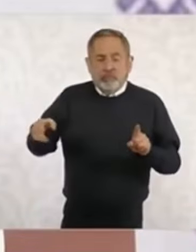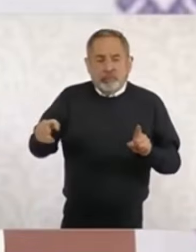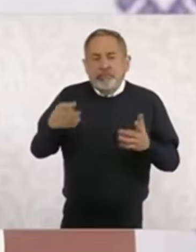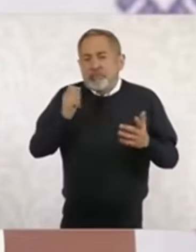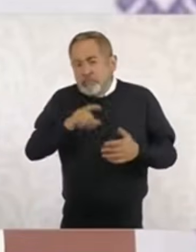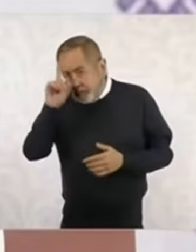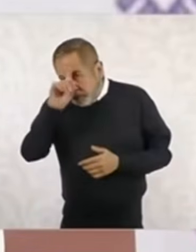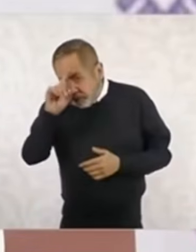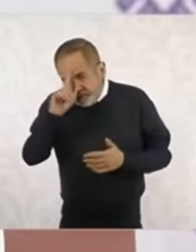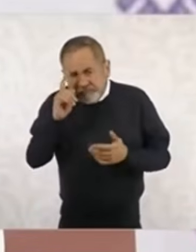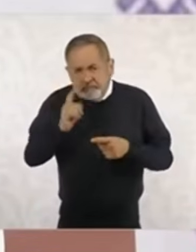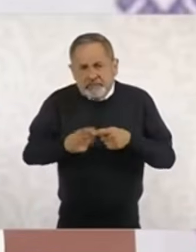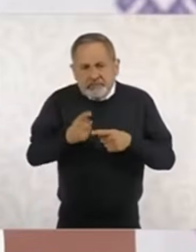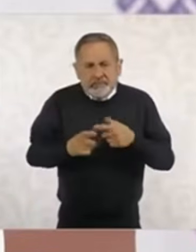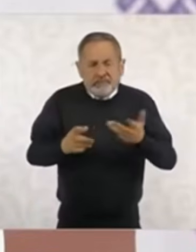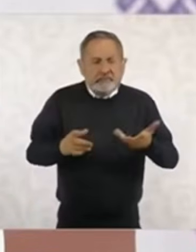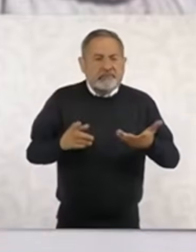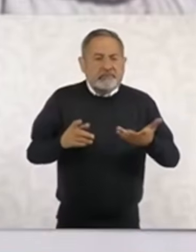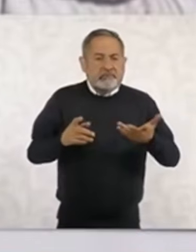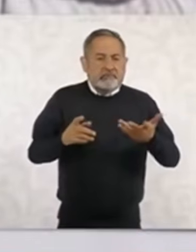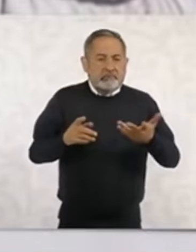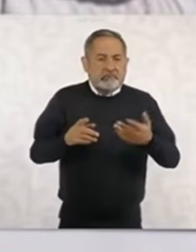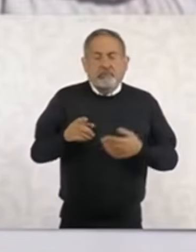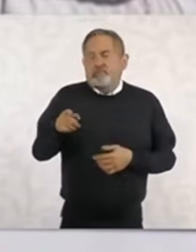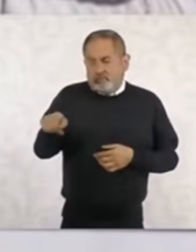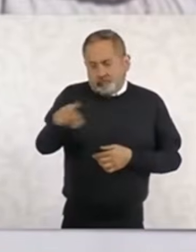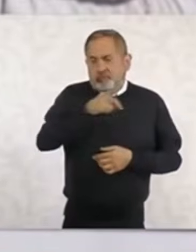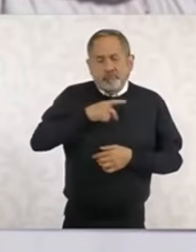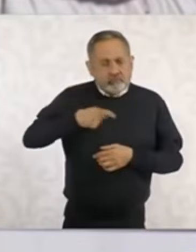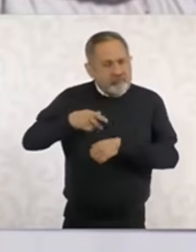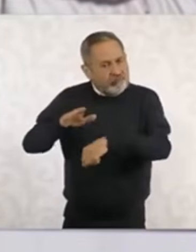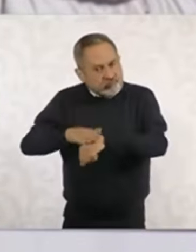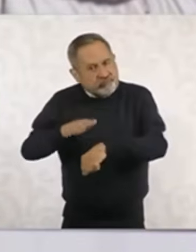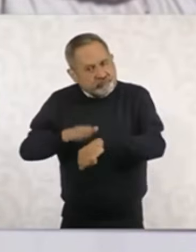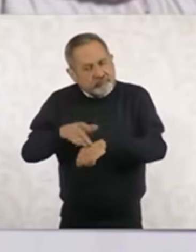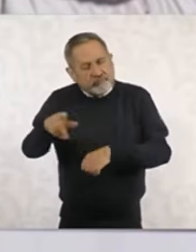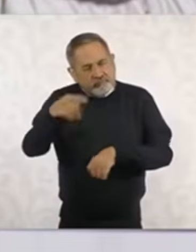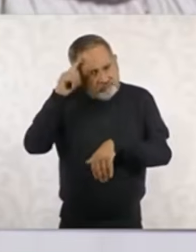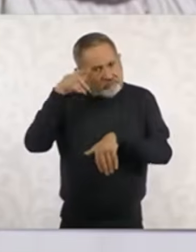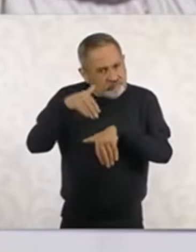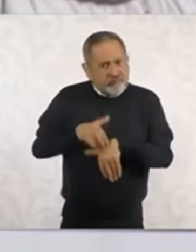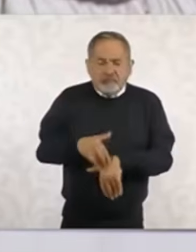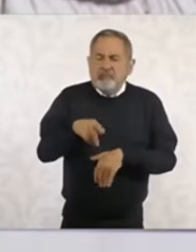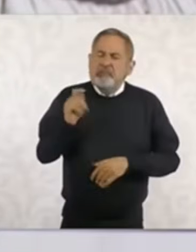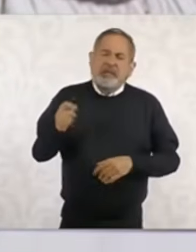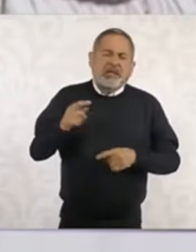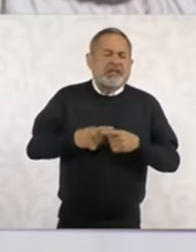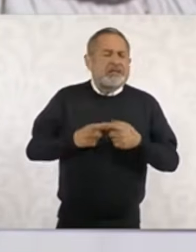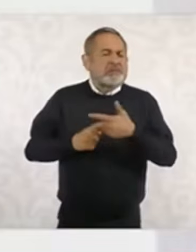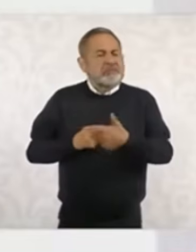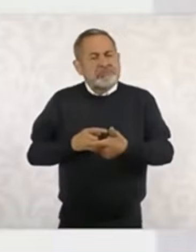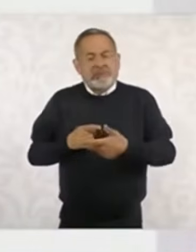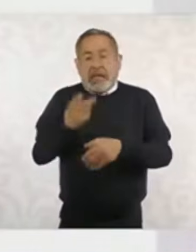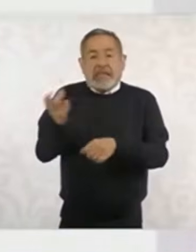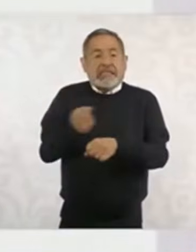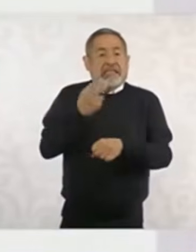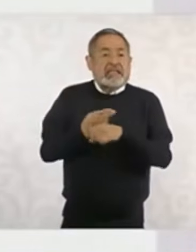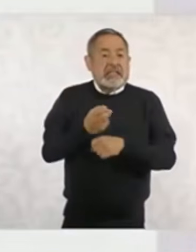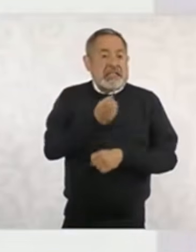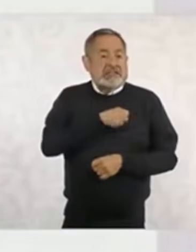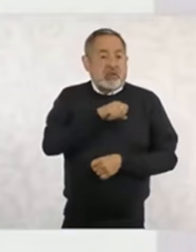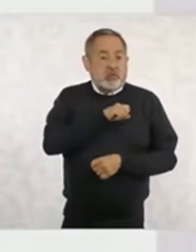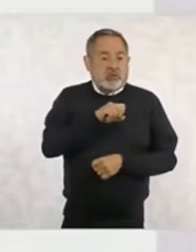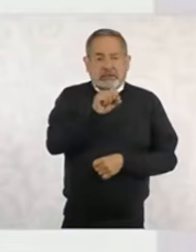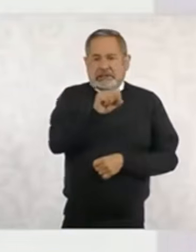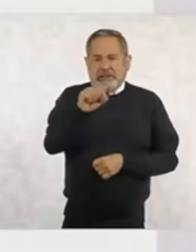orientación pues es que sigan las indicaciones de las secretarías de salud de sus